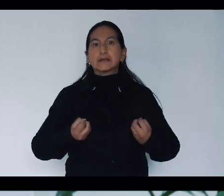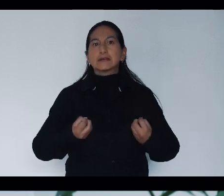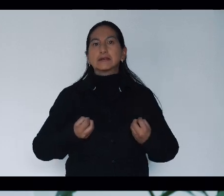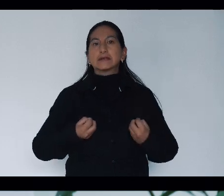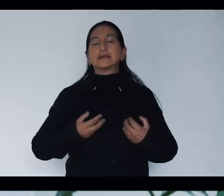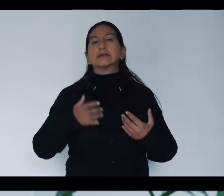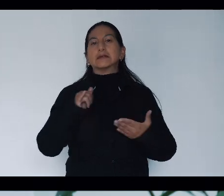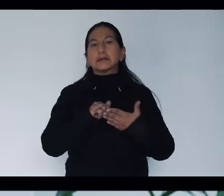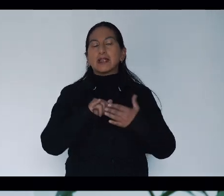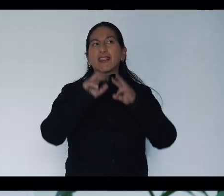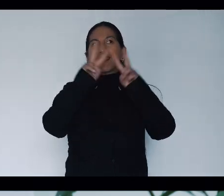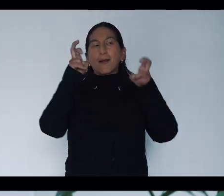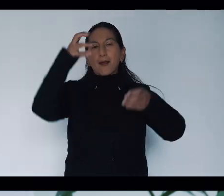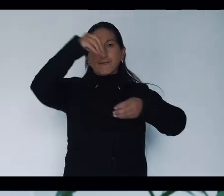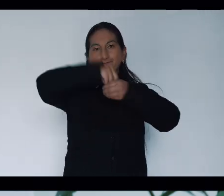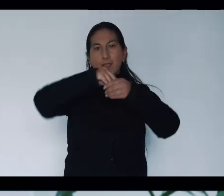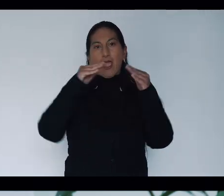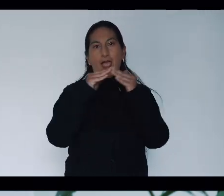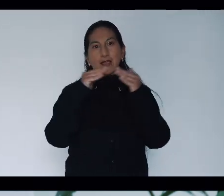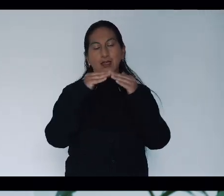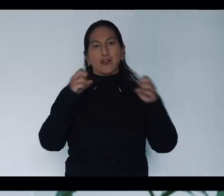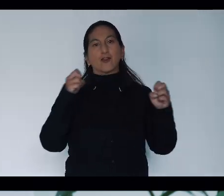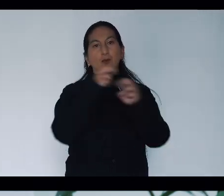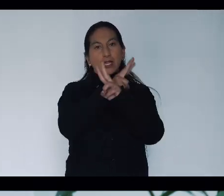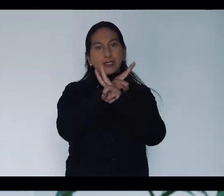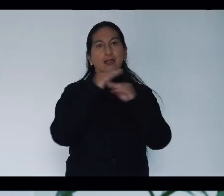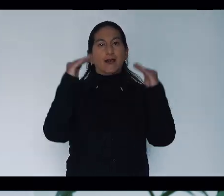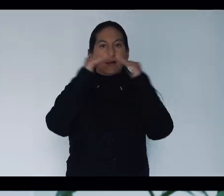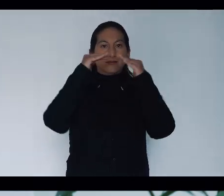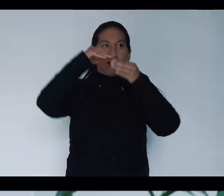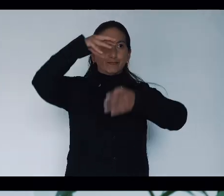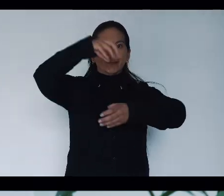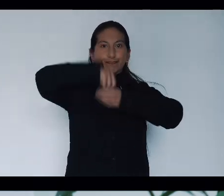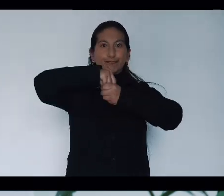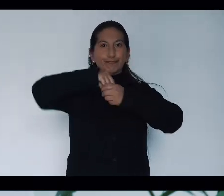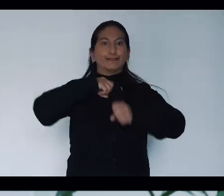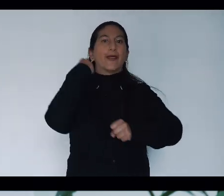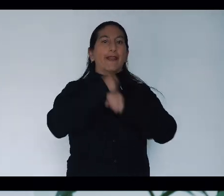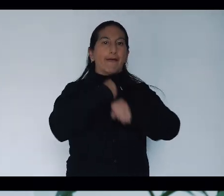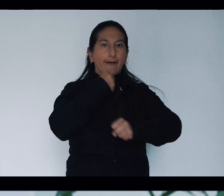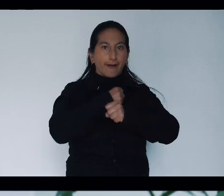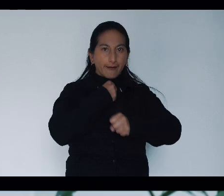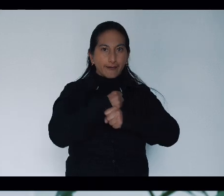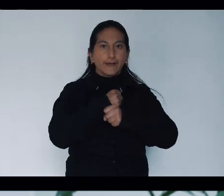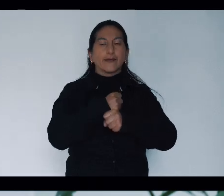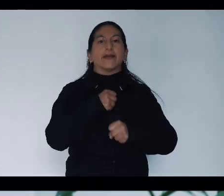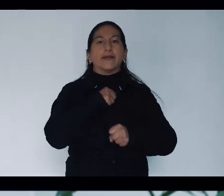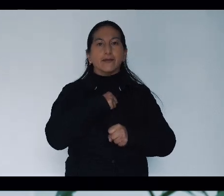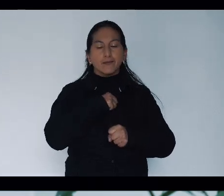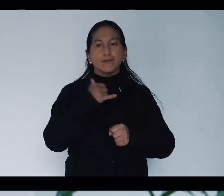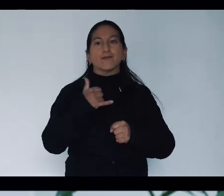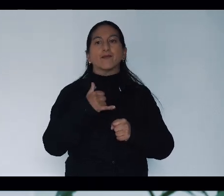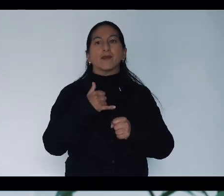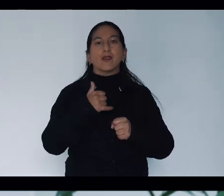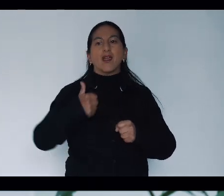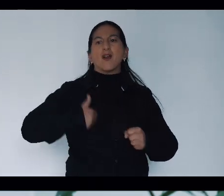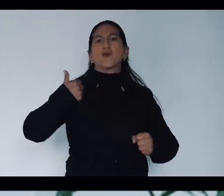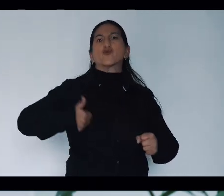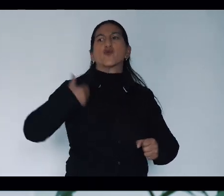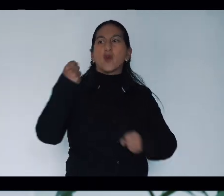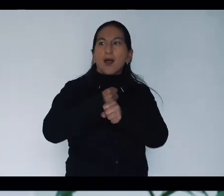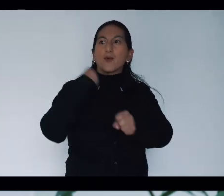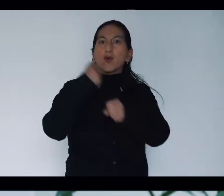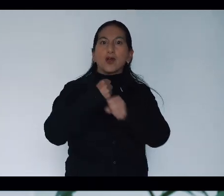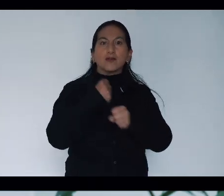nivel doméstico tenemos lo que es la violencia doméstica, si estamos trabajando, laborando, tenemos el abuso laboral, entonces tenemos